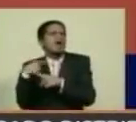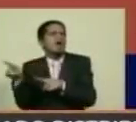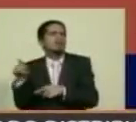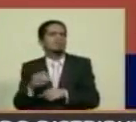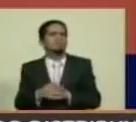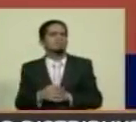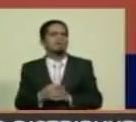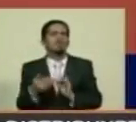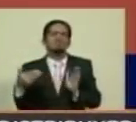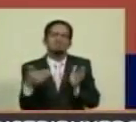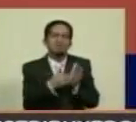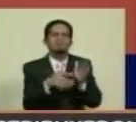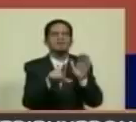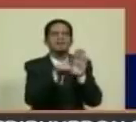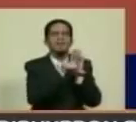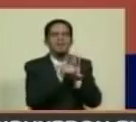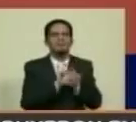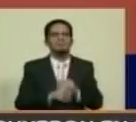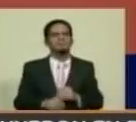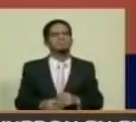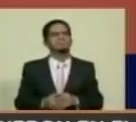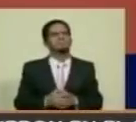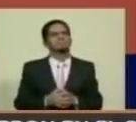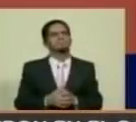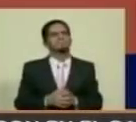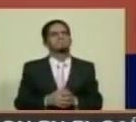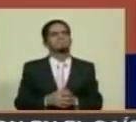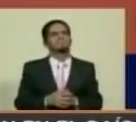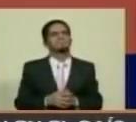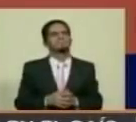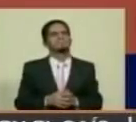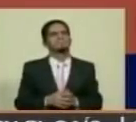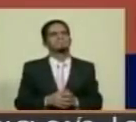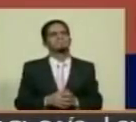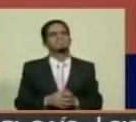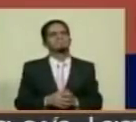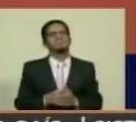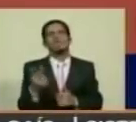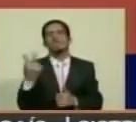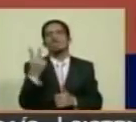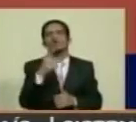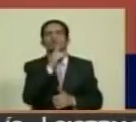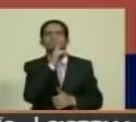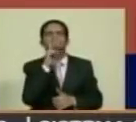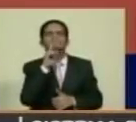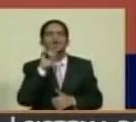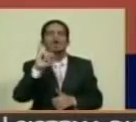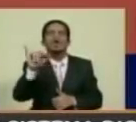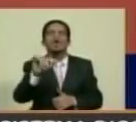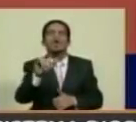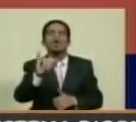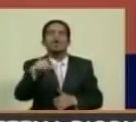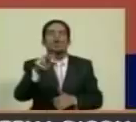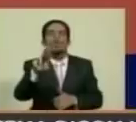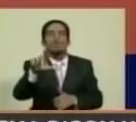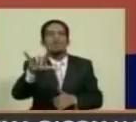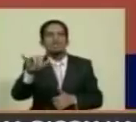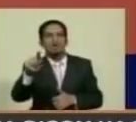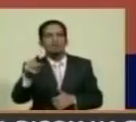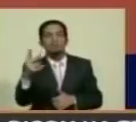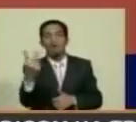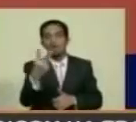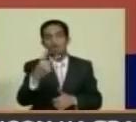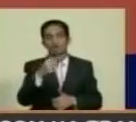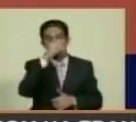no la agenda de asesinos como Julito Vélez, los dos Julitos, Julito Vélez y Julito Borges, asociados